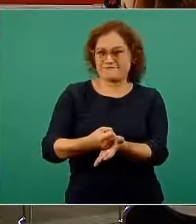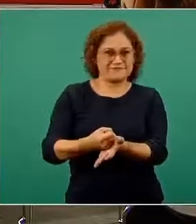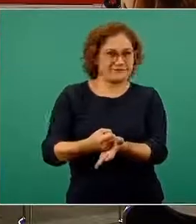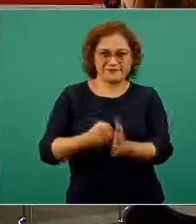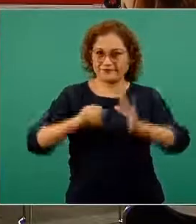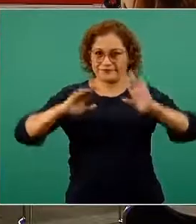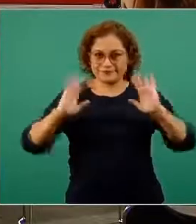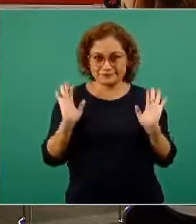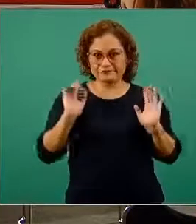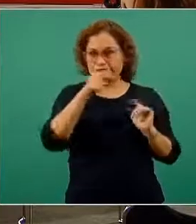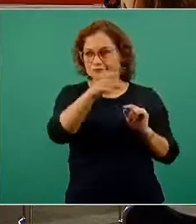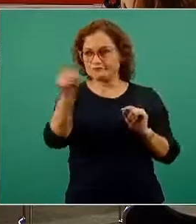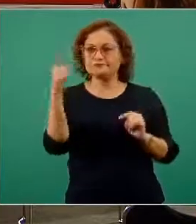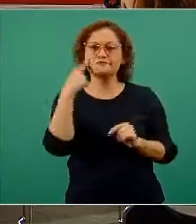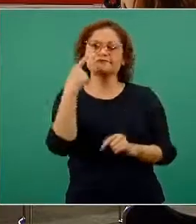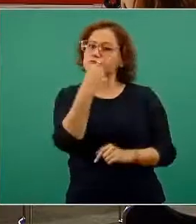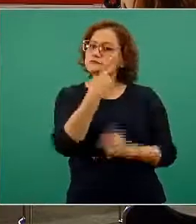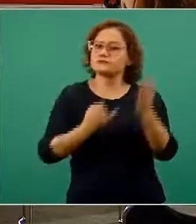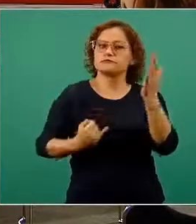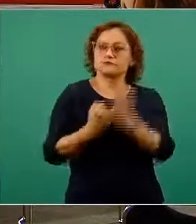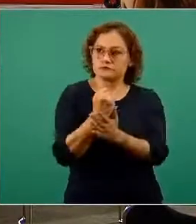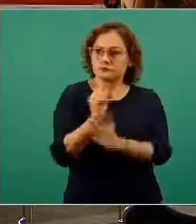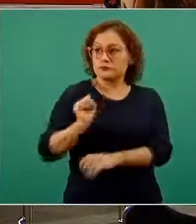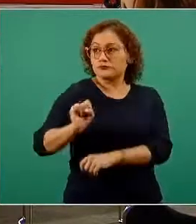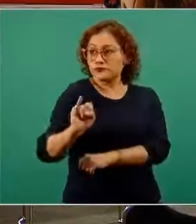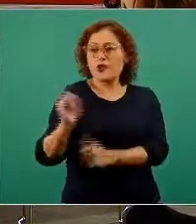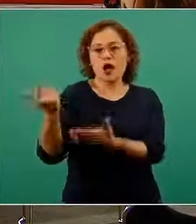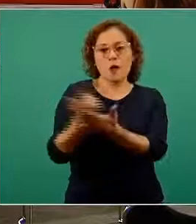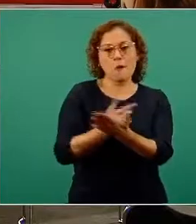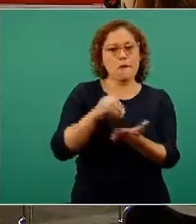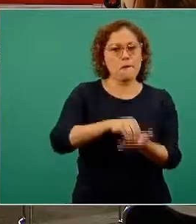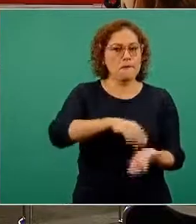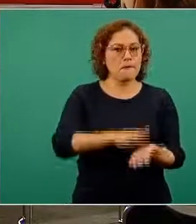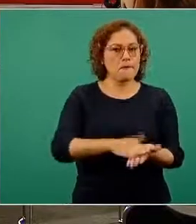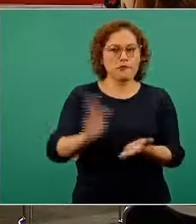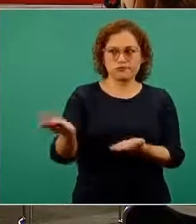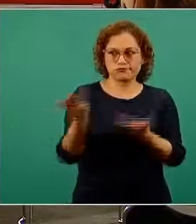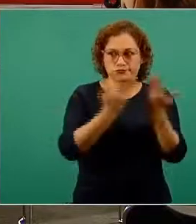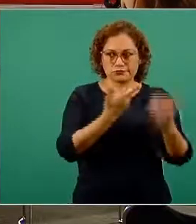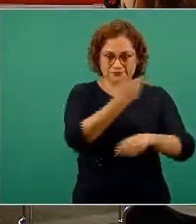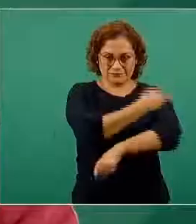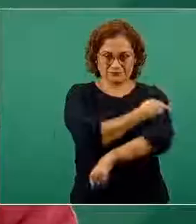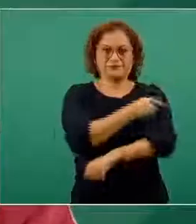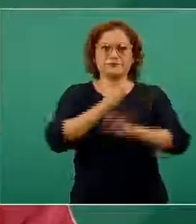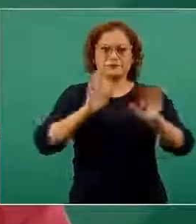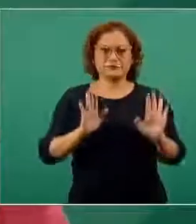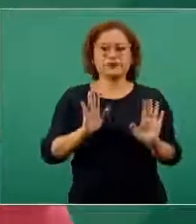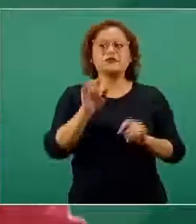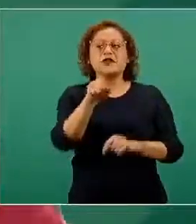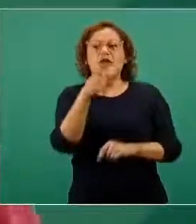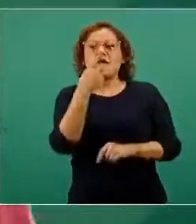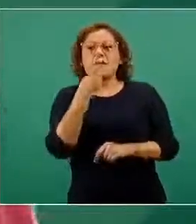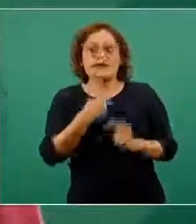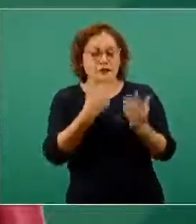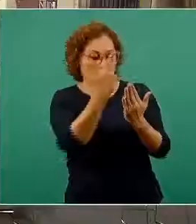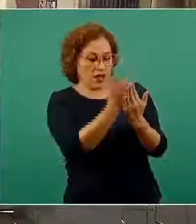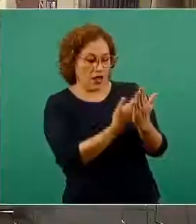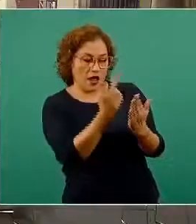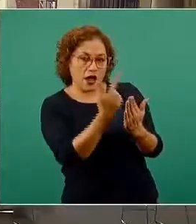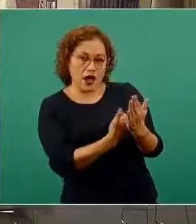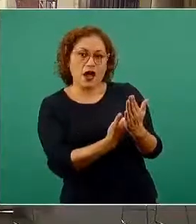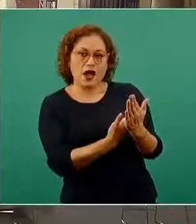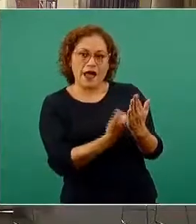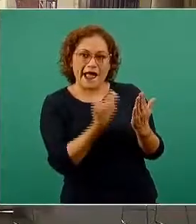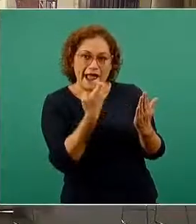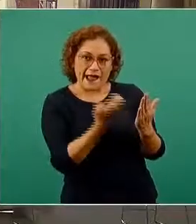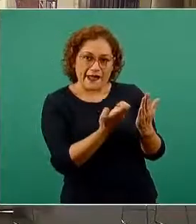los 3.000.000, es posible que finalmente se necesite un número menor. Ya iremos determinando